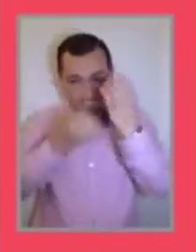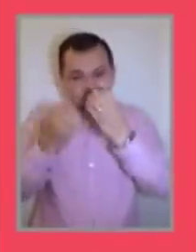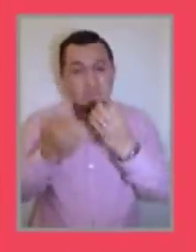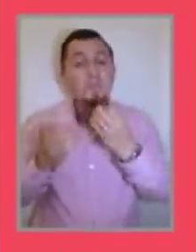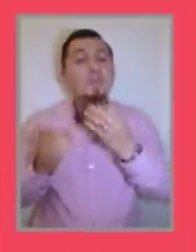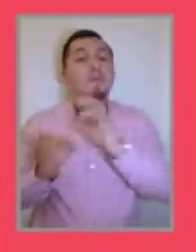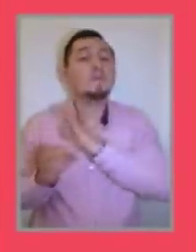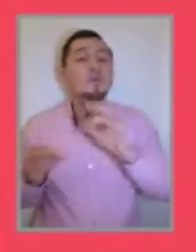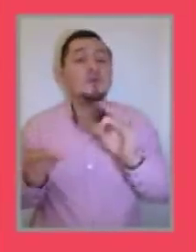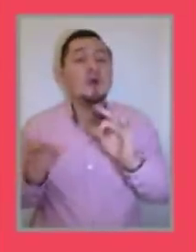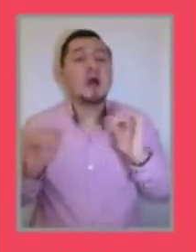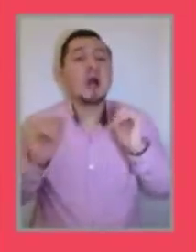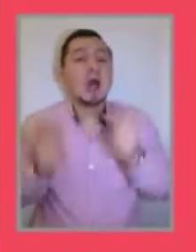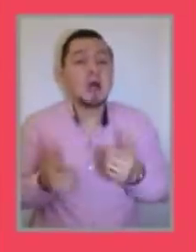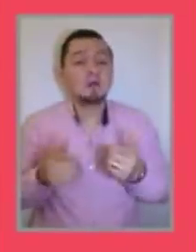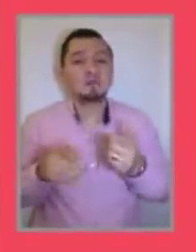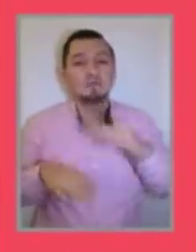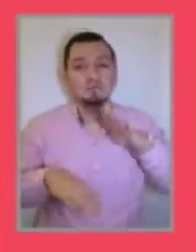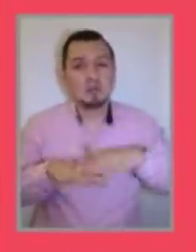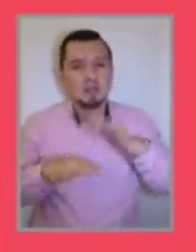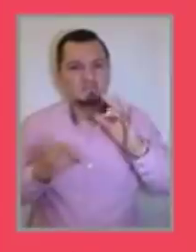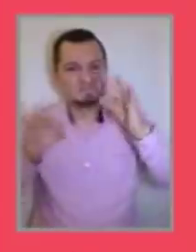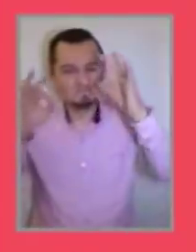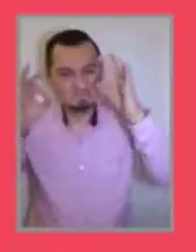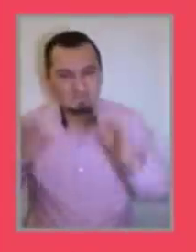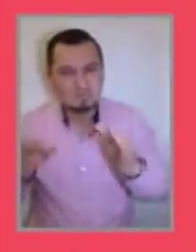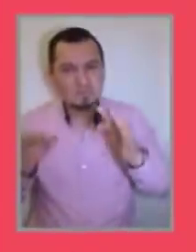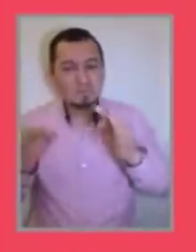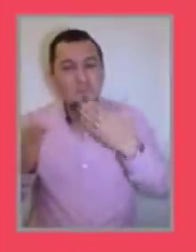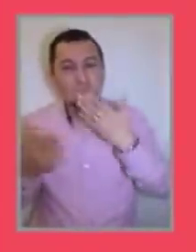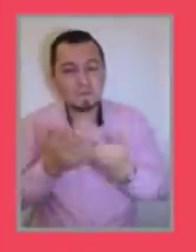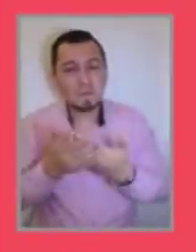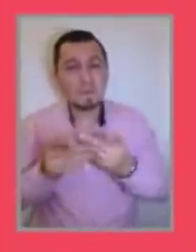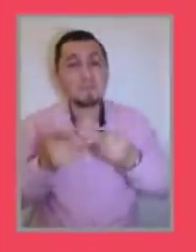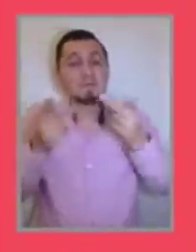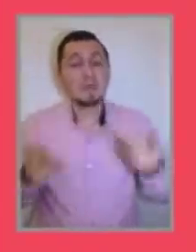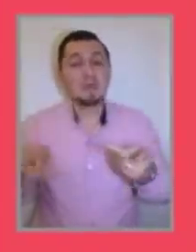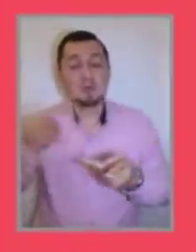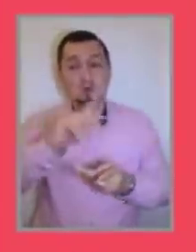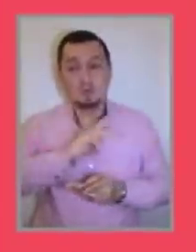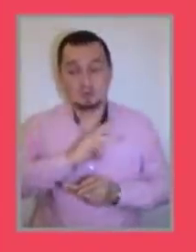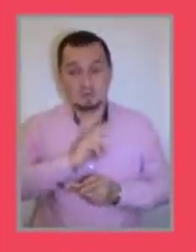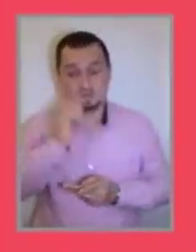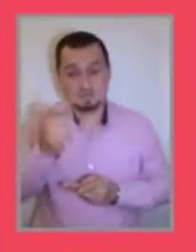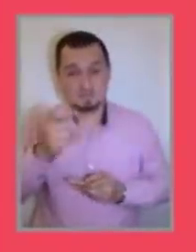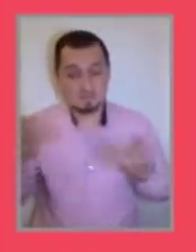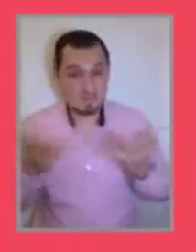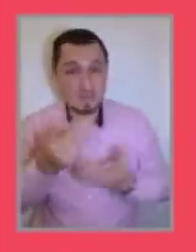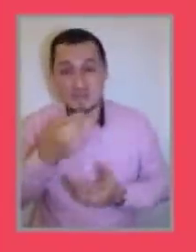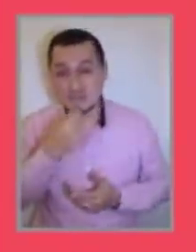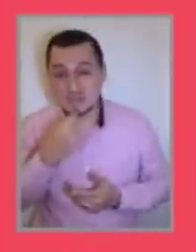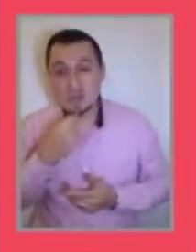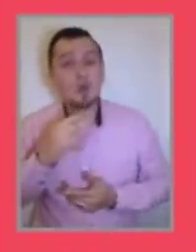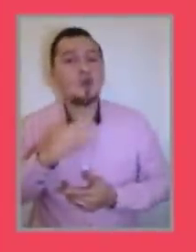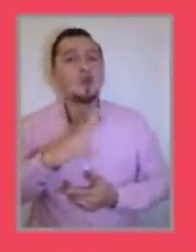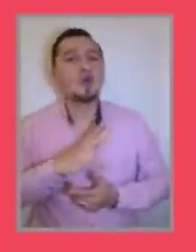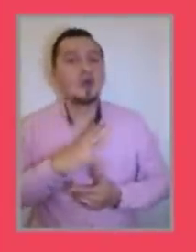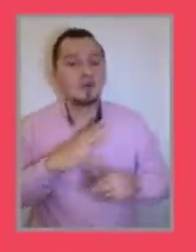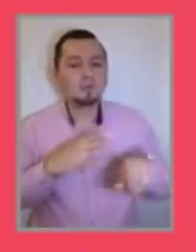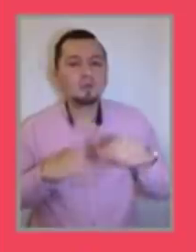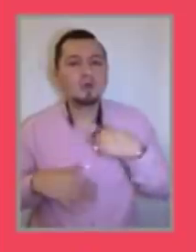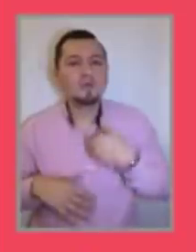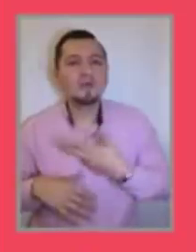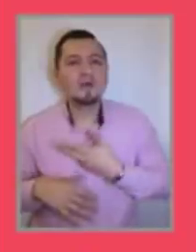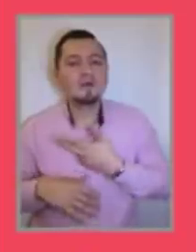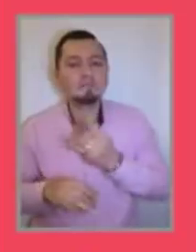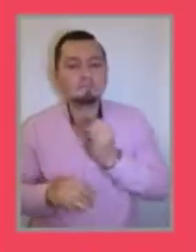tener una precisión y un empuje hacia la presencialidad, porque hay que reconocer que hay muchos niños que no tienen esa tecnología aún